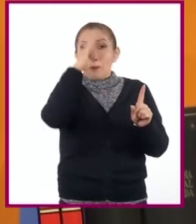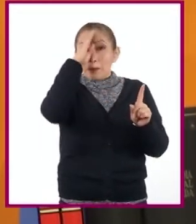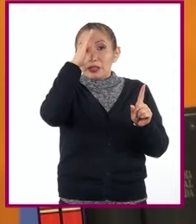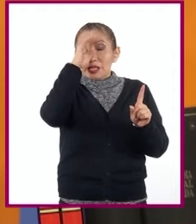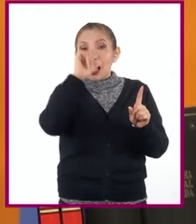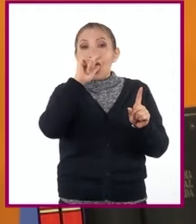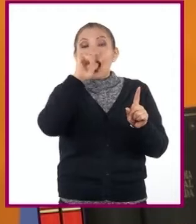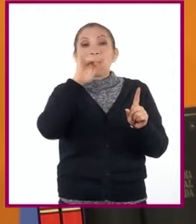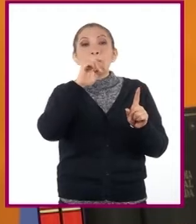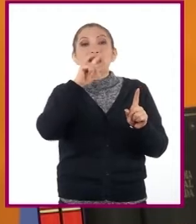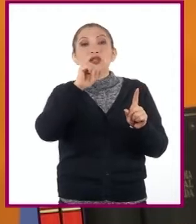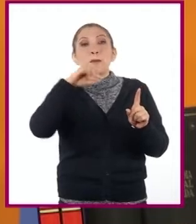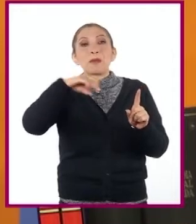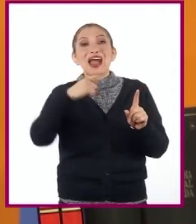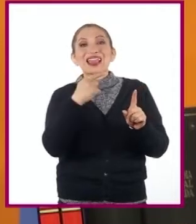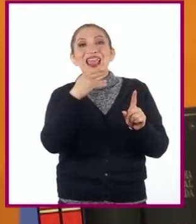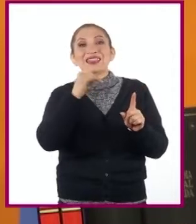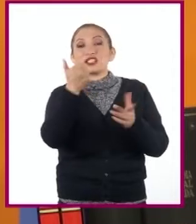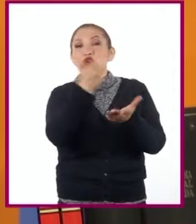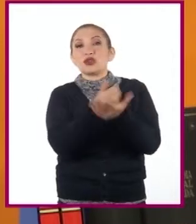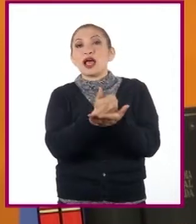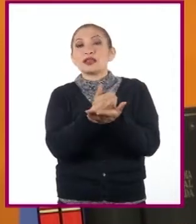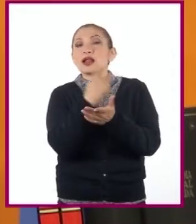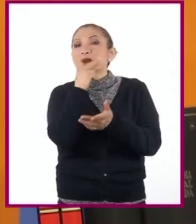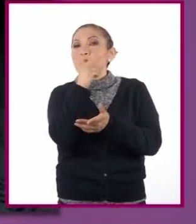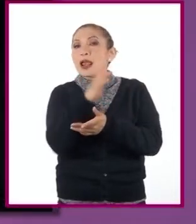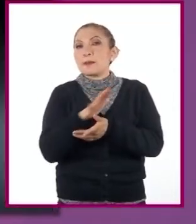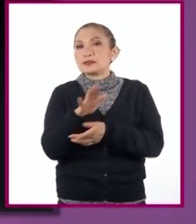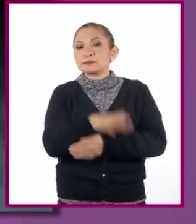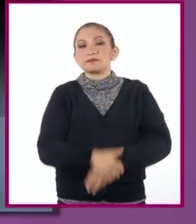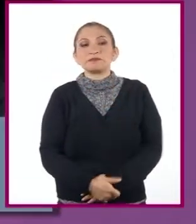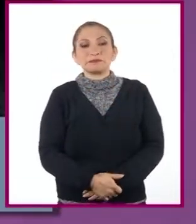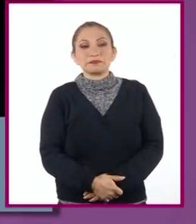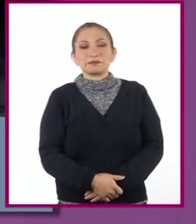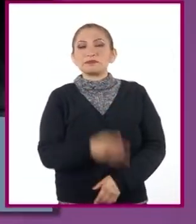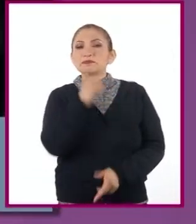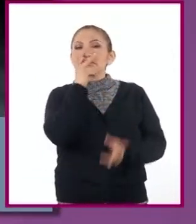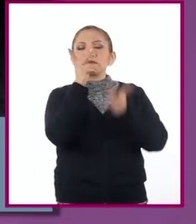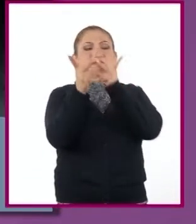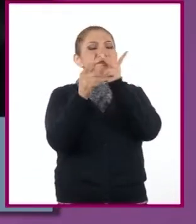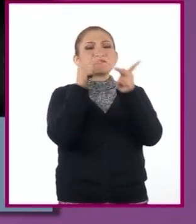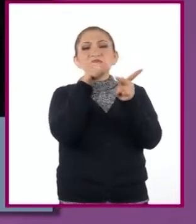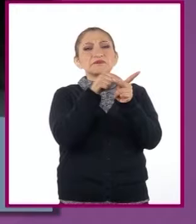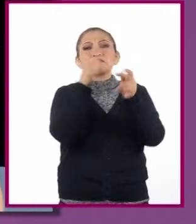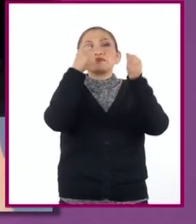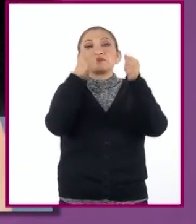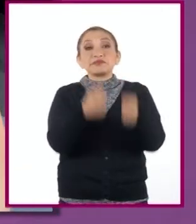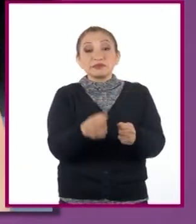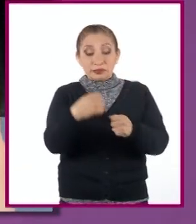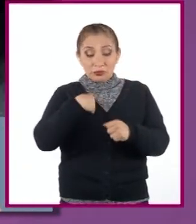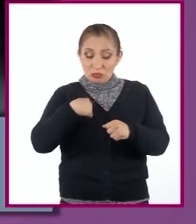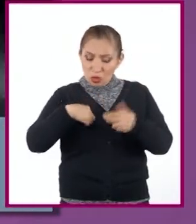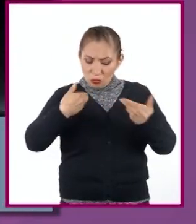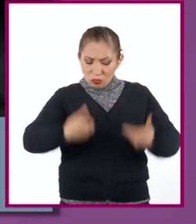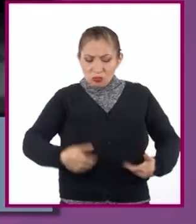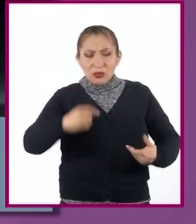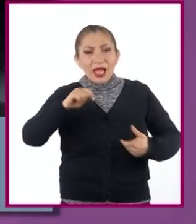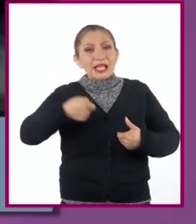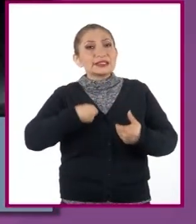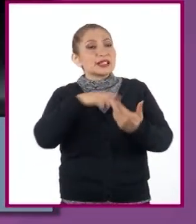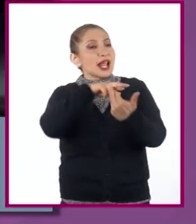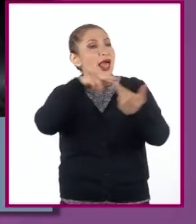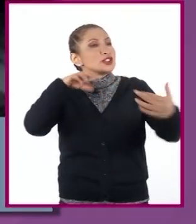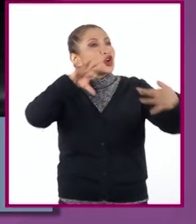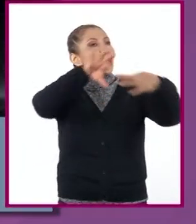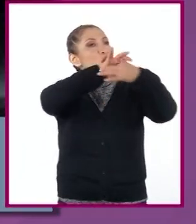de Alberto Manguel, en La ciudad de las palabras. Las palabras confirman nuestra existencia y nuestra relación con